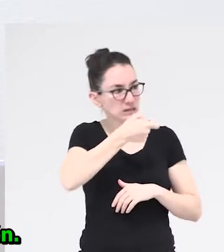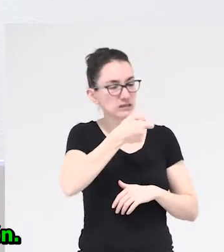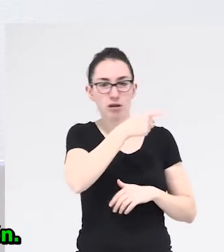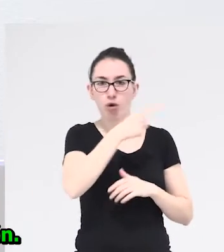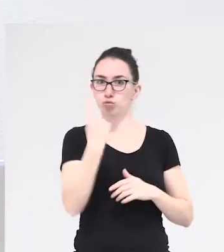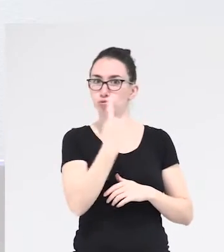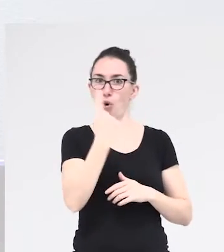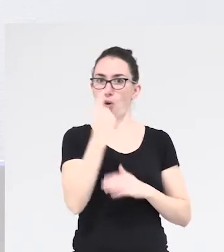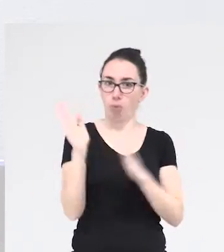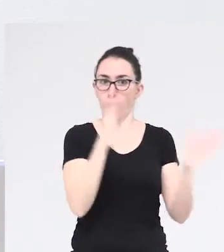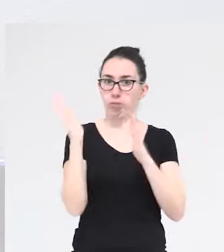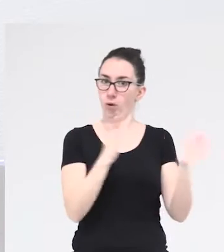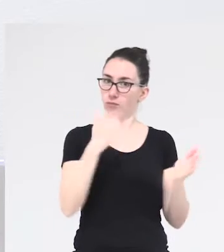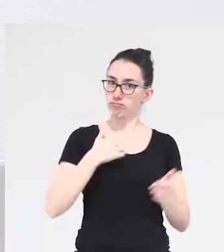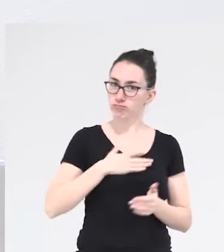la presentación.